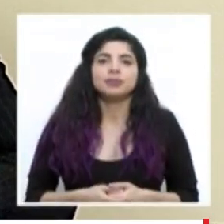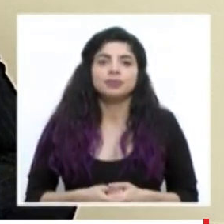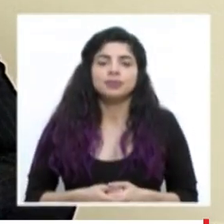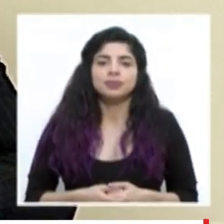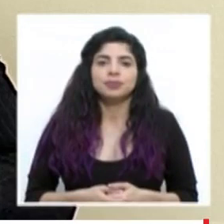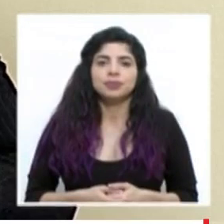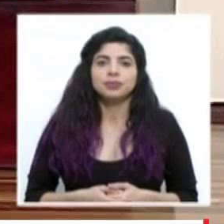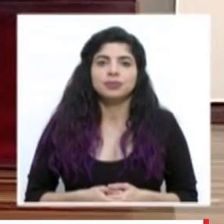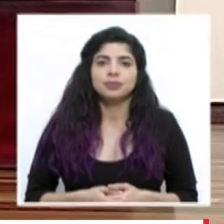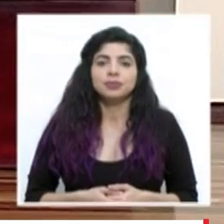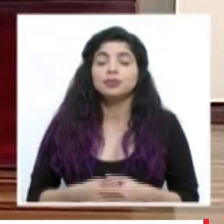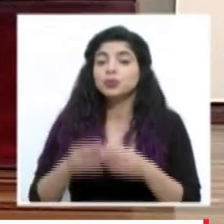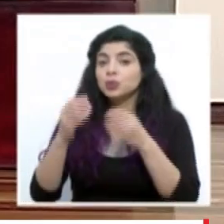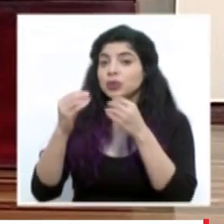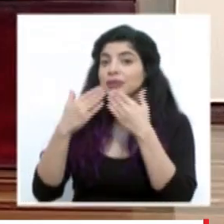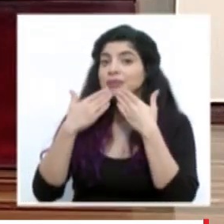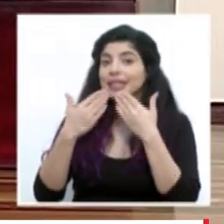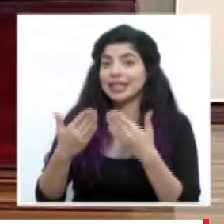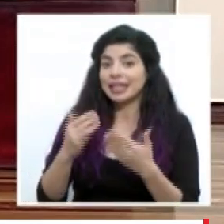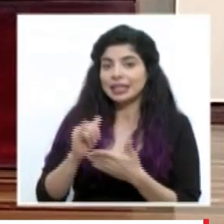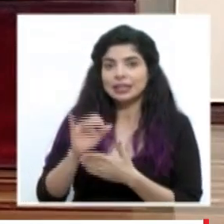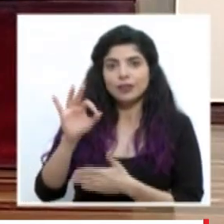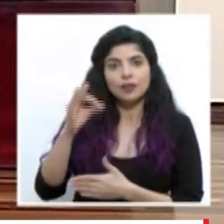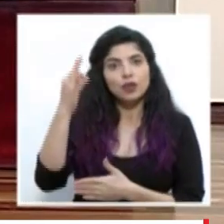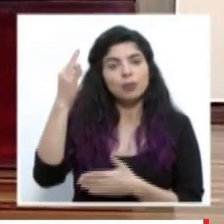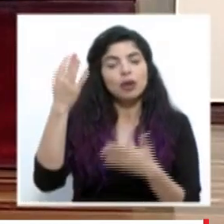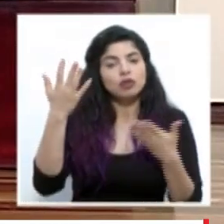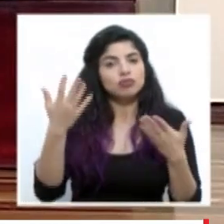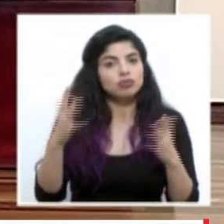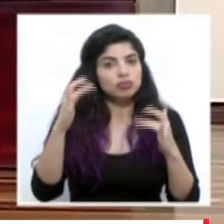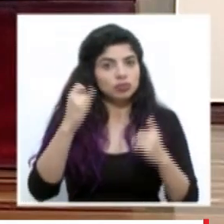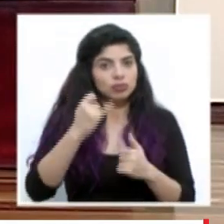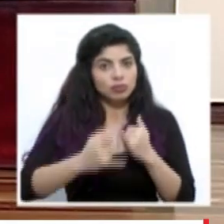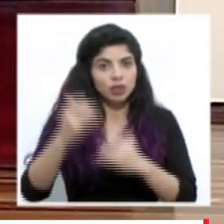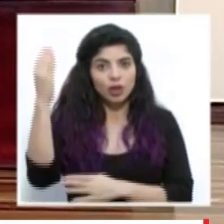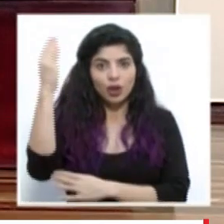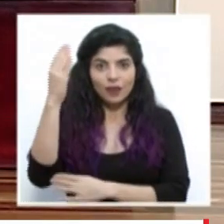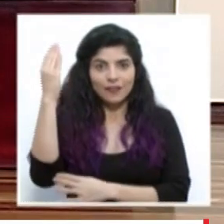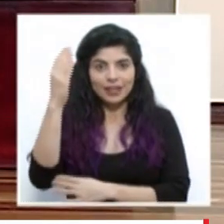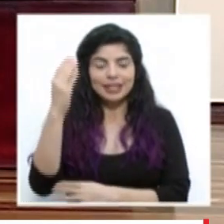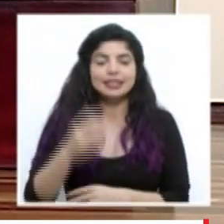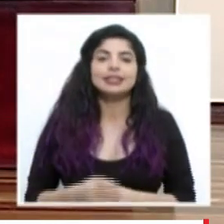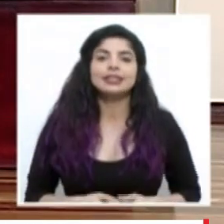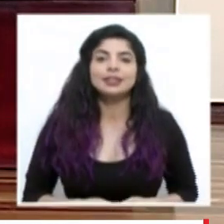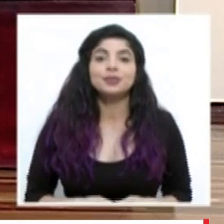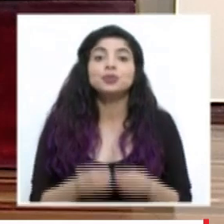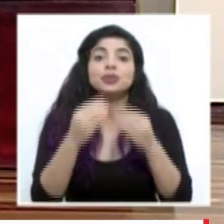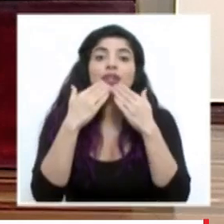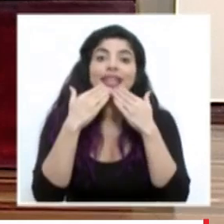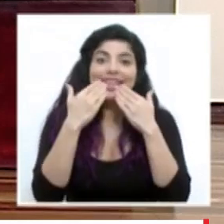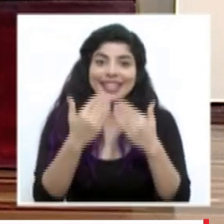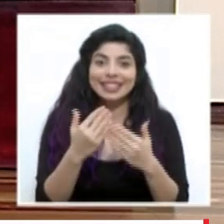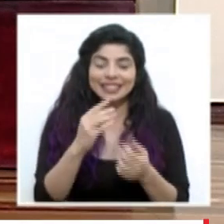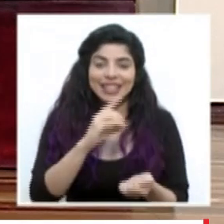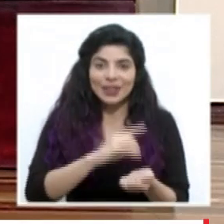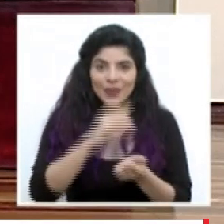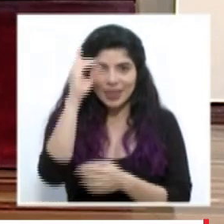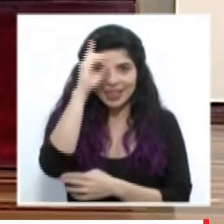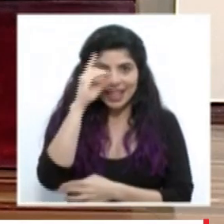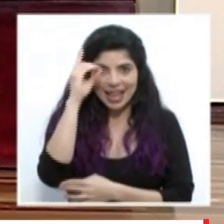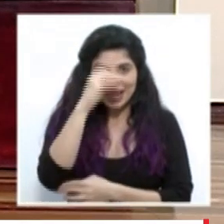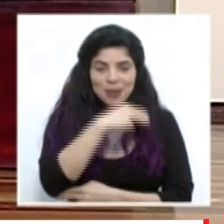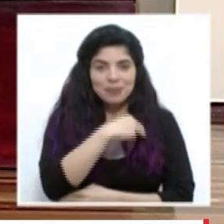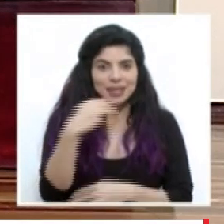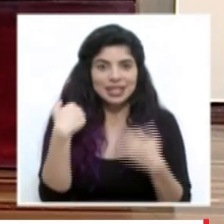COVID-19. Bien, muchísimas gracias. De esta manera estamos dando por concluida esta conferencia de prensa. Agradecemos al doctor Daniel